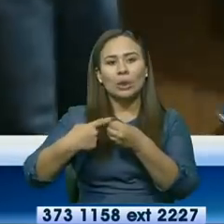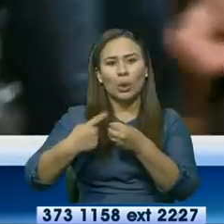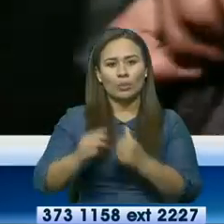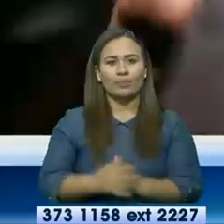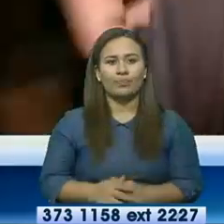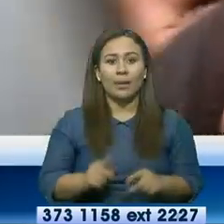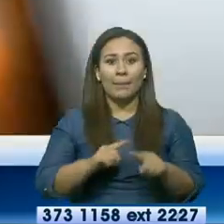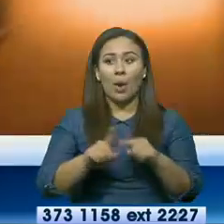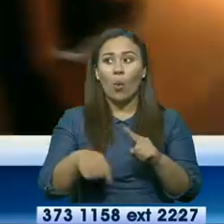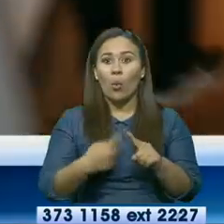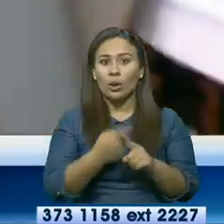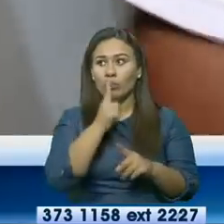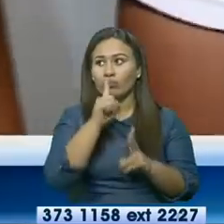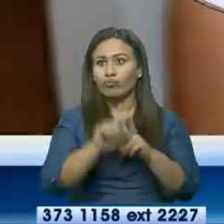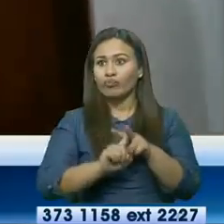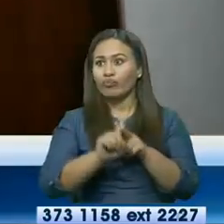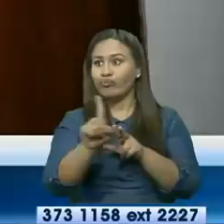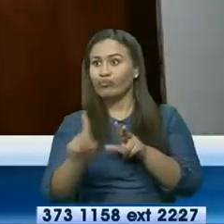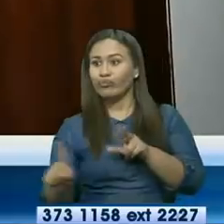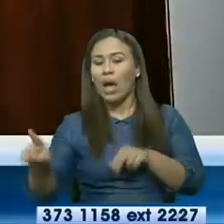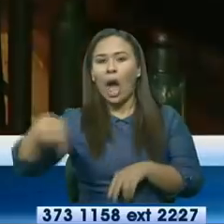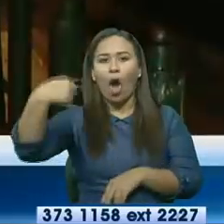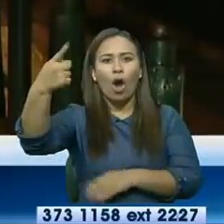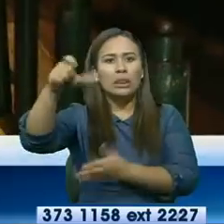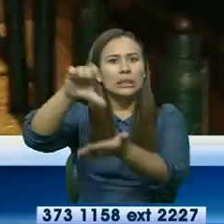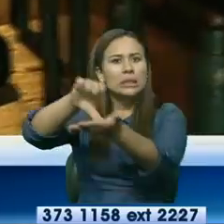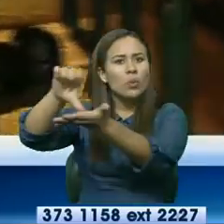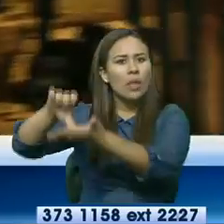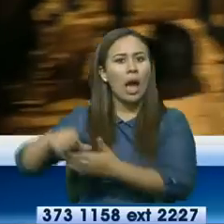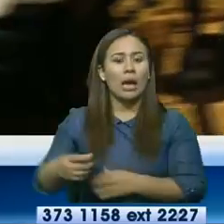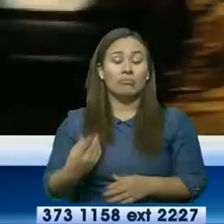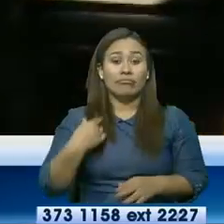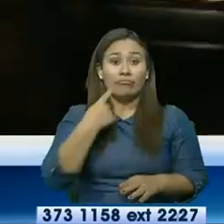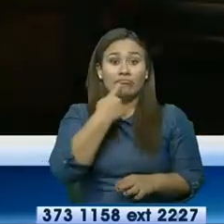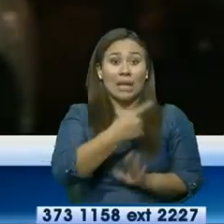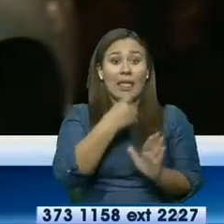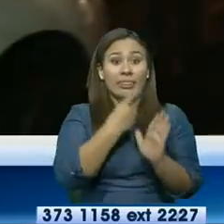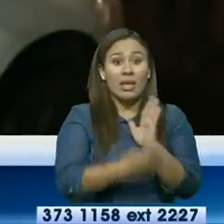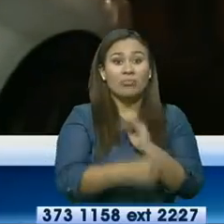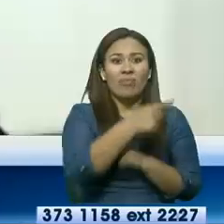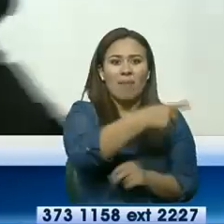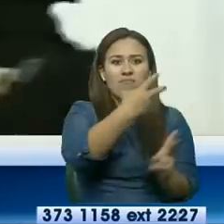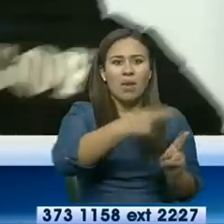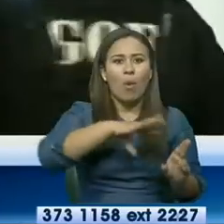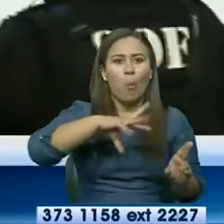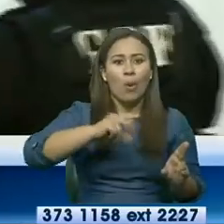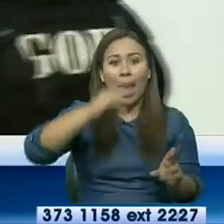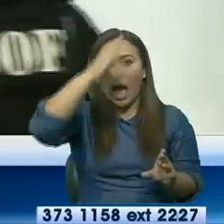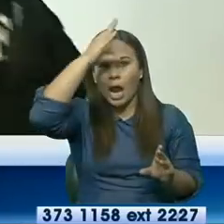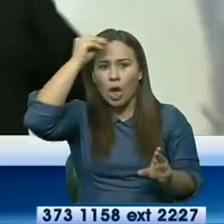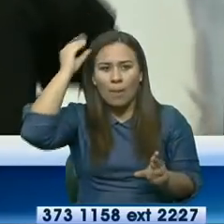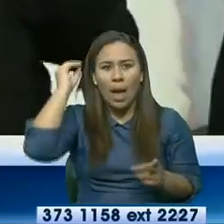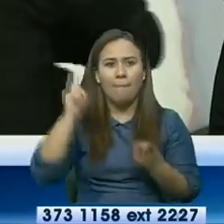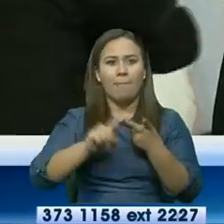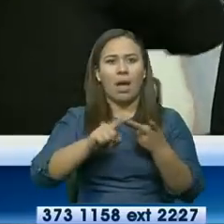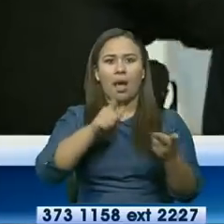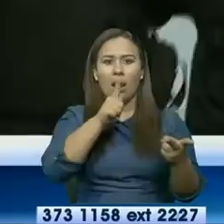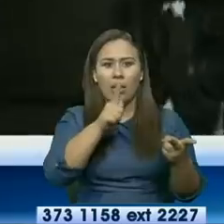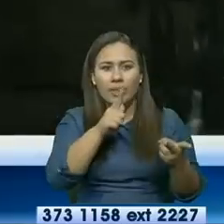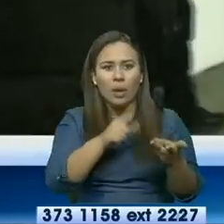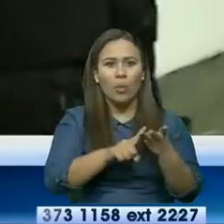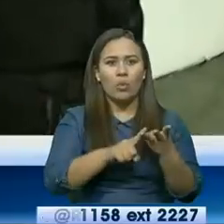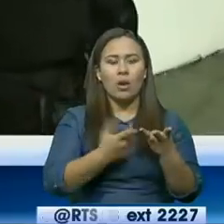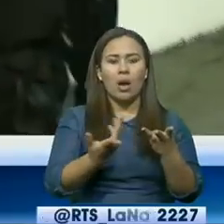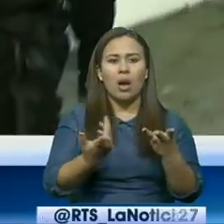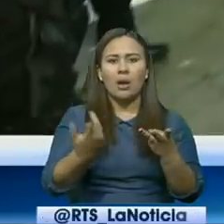oportunidad salían de la ciudad y hay denuncias de en riobamba ambato latacunga ibarra y otros puntos del país la presunta banda tenía